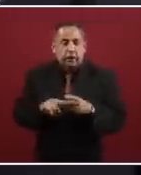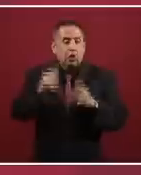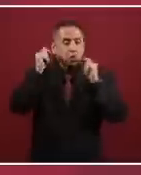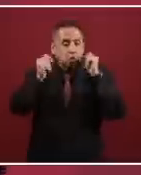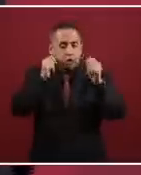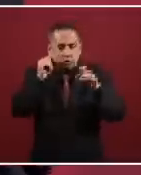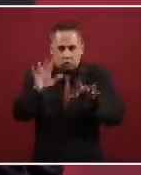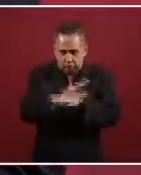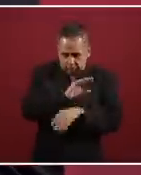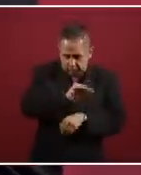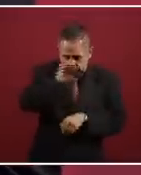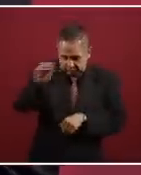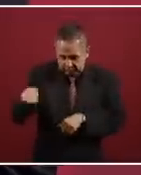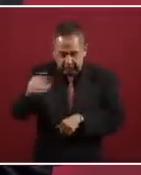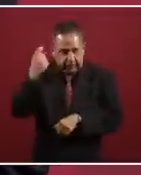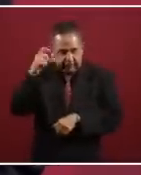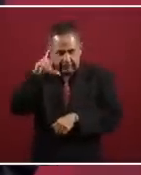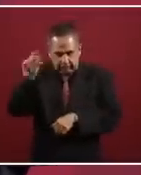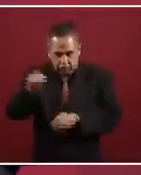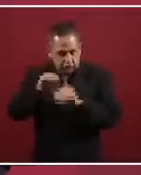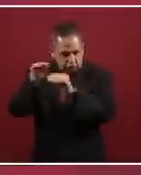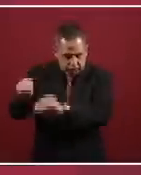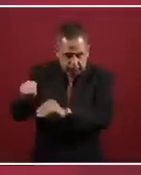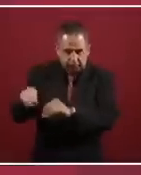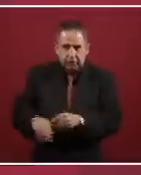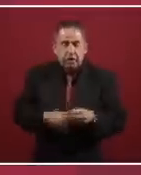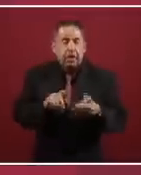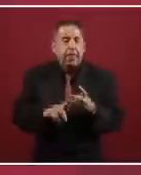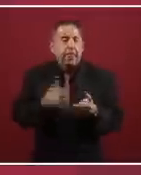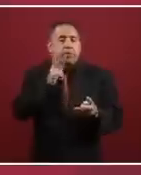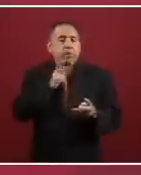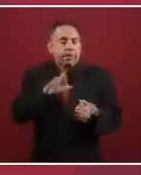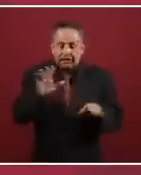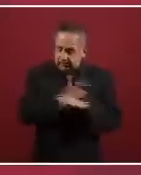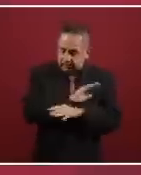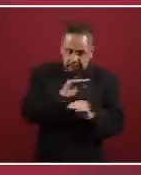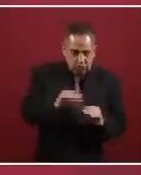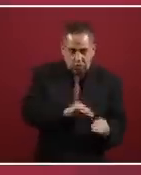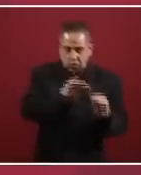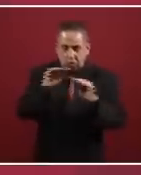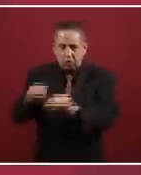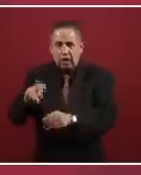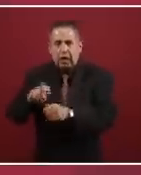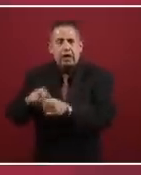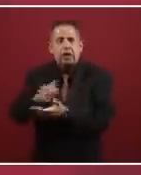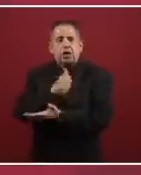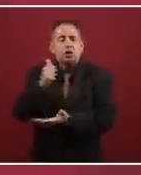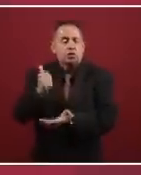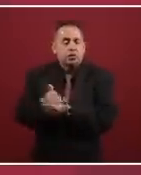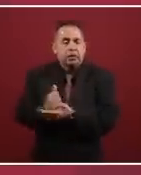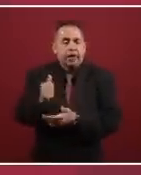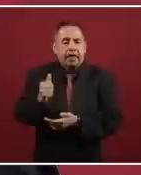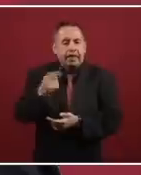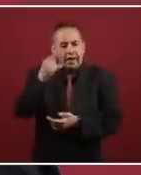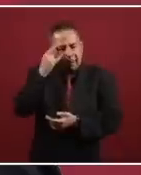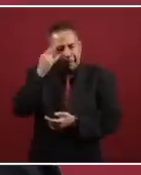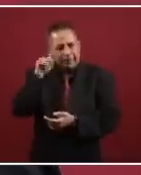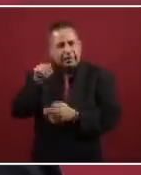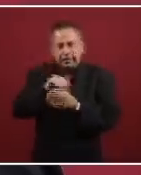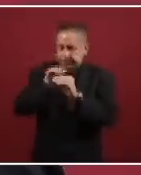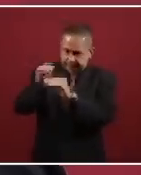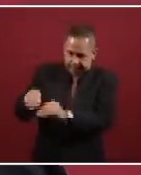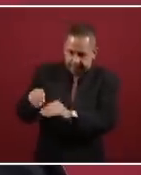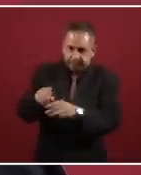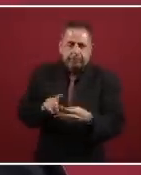Roo, que Pemex esté en Ciudad del Carmen, Campeche, que la